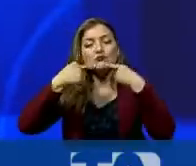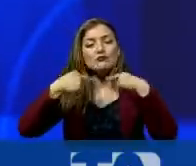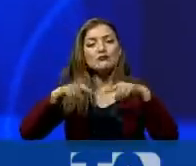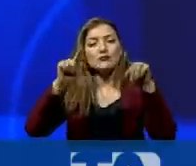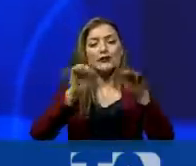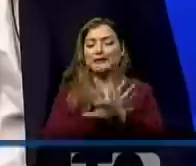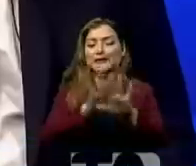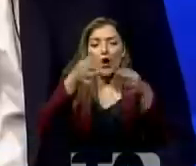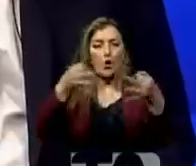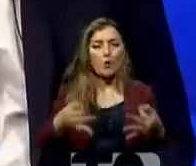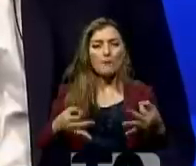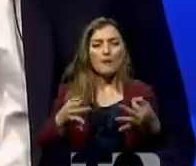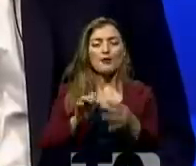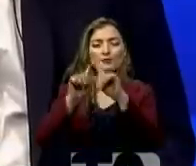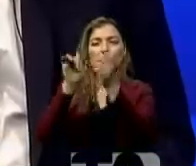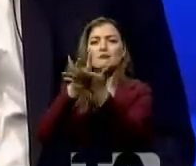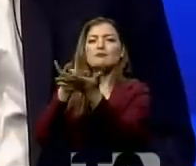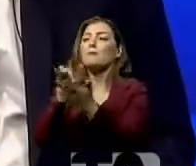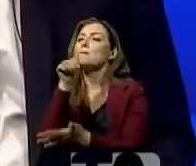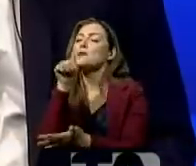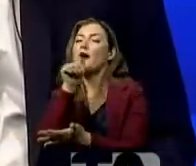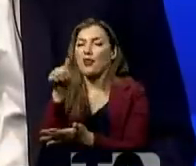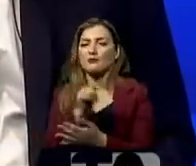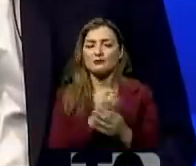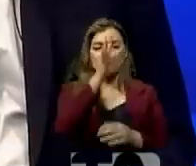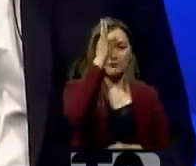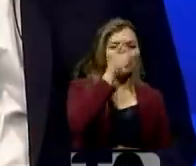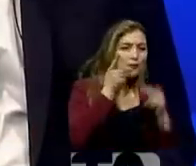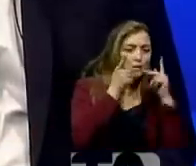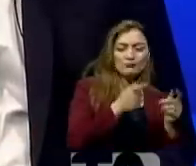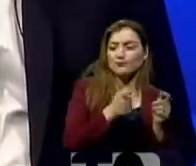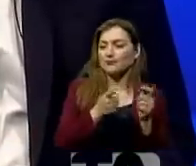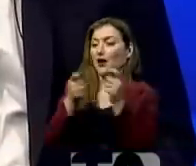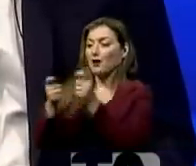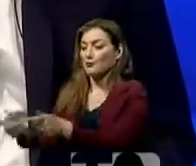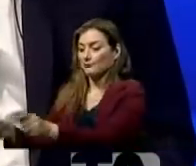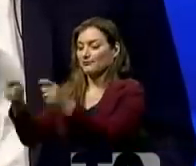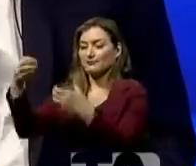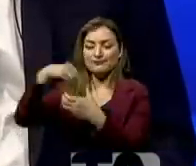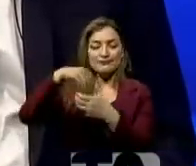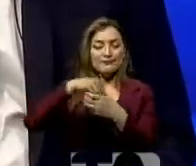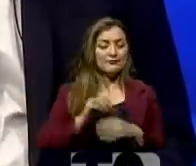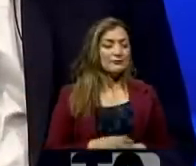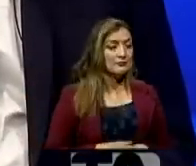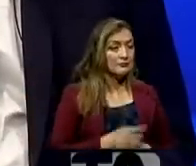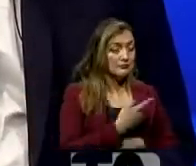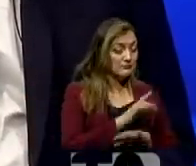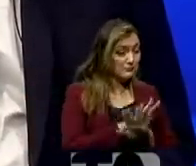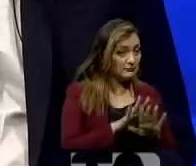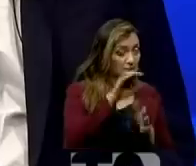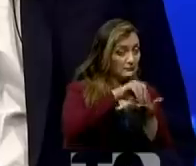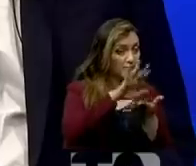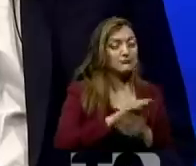farmacia el anuncio del día en que ya comienza a ejecutarse porque la prueba se han hecho correctamente dice este día jueves el